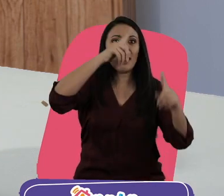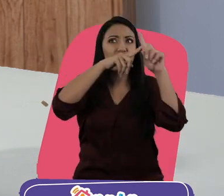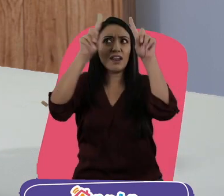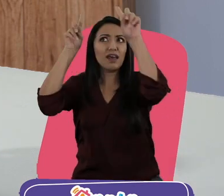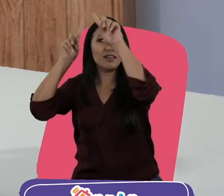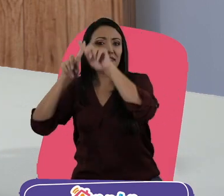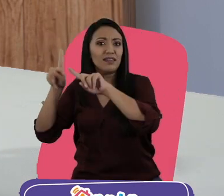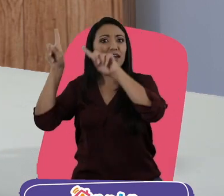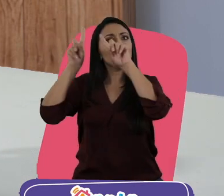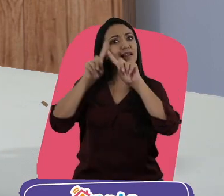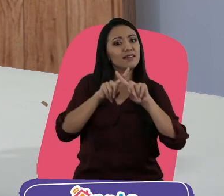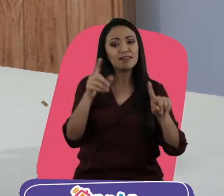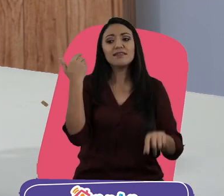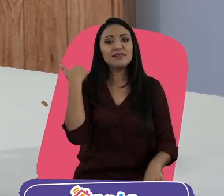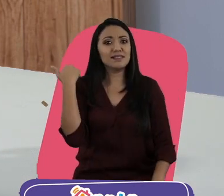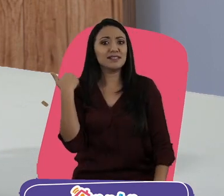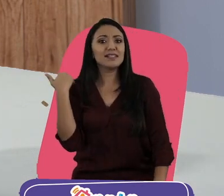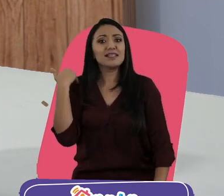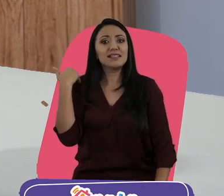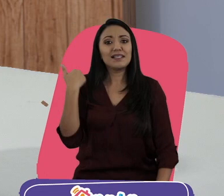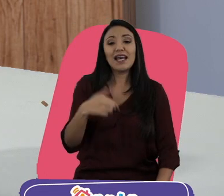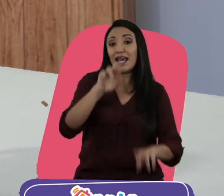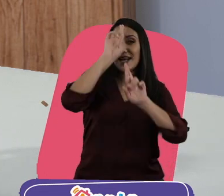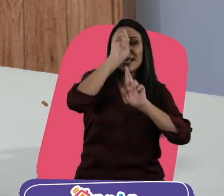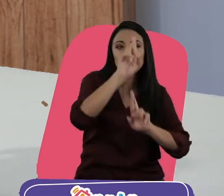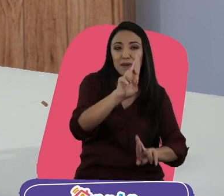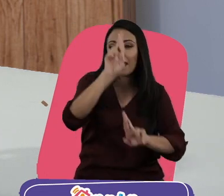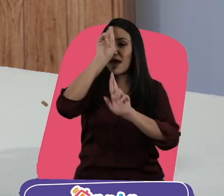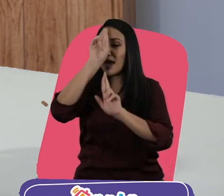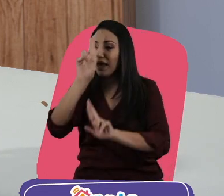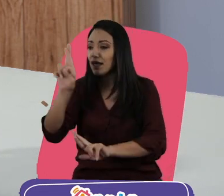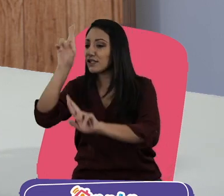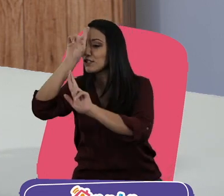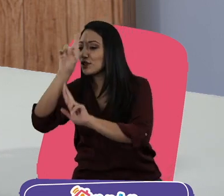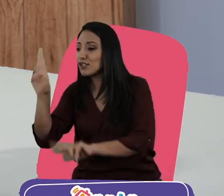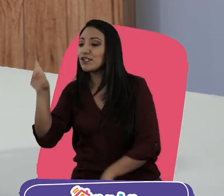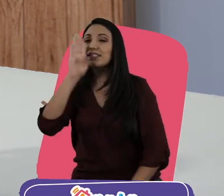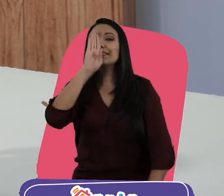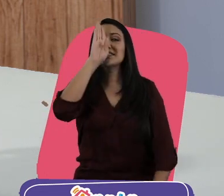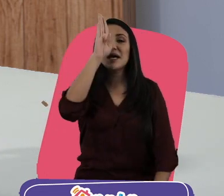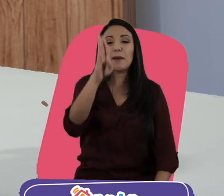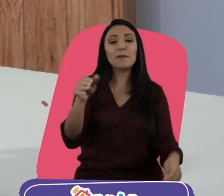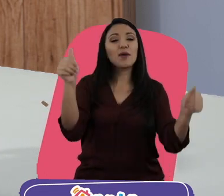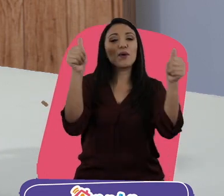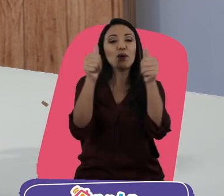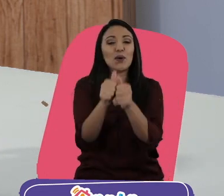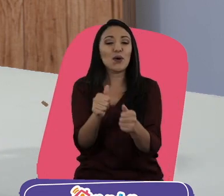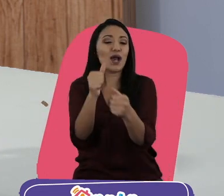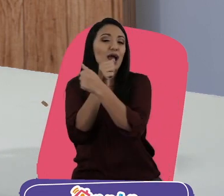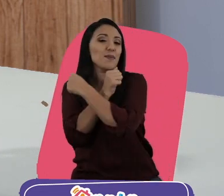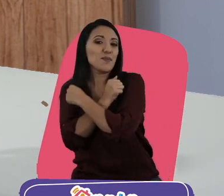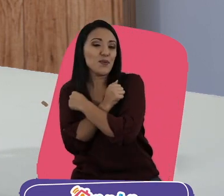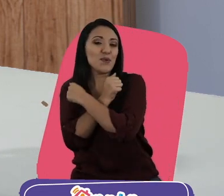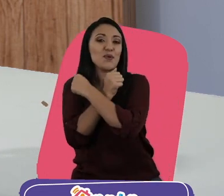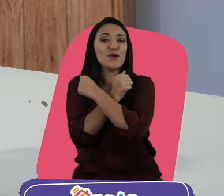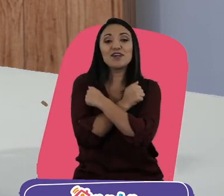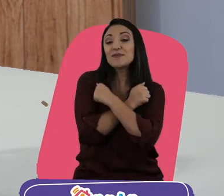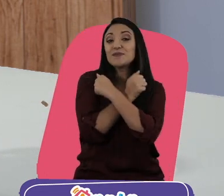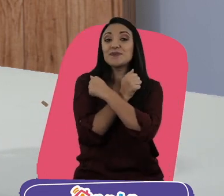señor, tiene de todo. Que se tratan con respeto, sí señor, y con